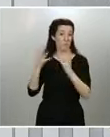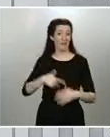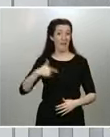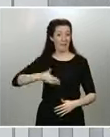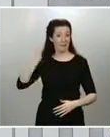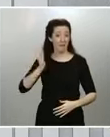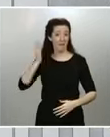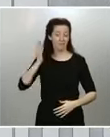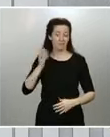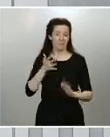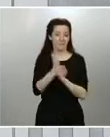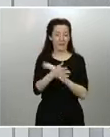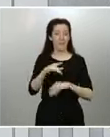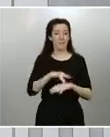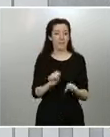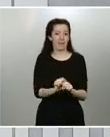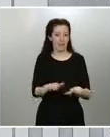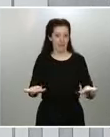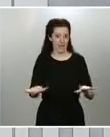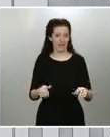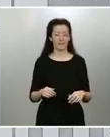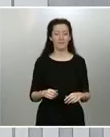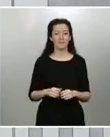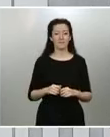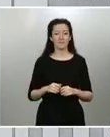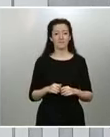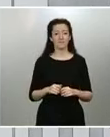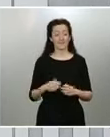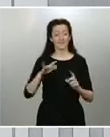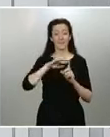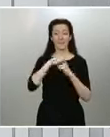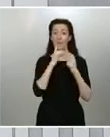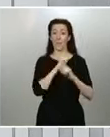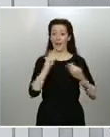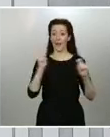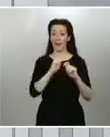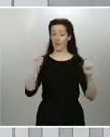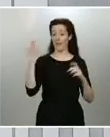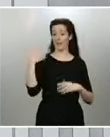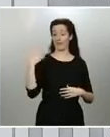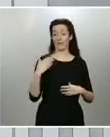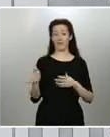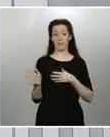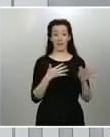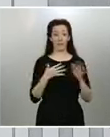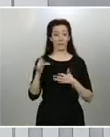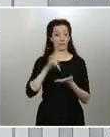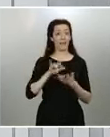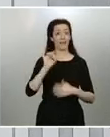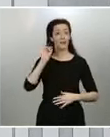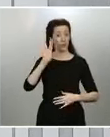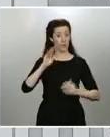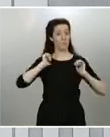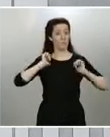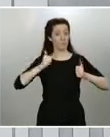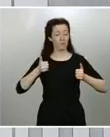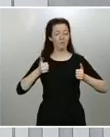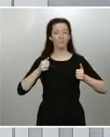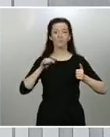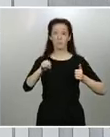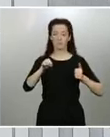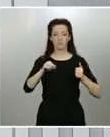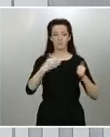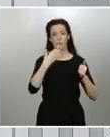que él el estado de alarma que se decretó el 14 de marzo ha sido un elemento constitucional una herramienta constitucional